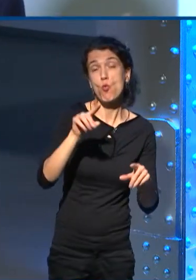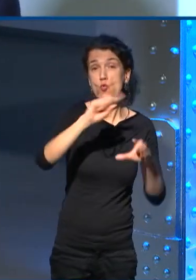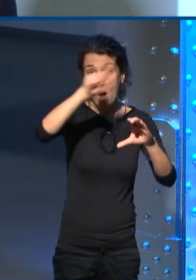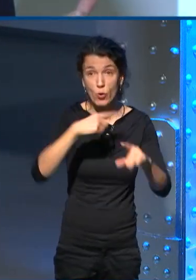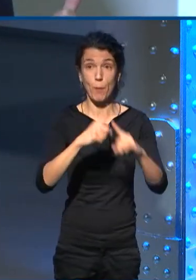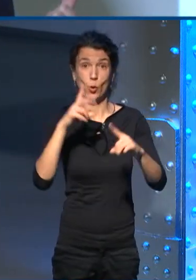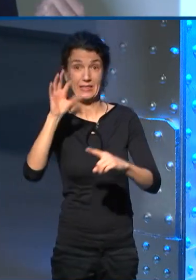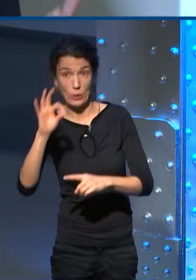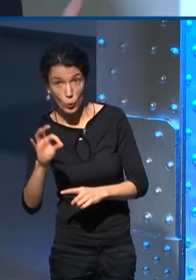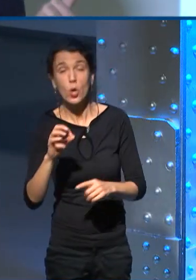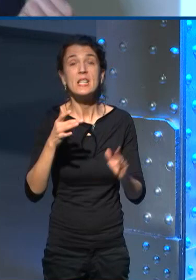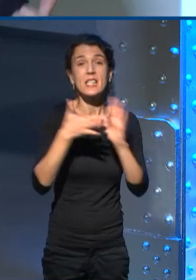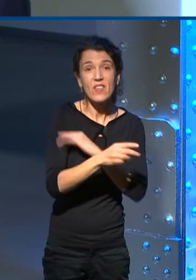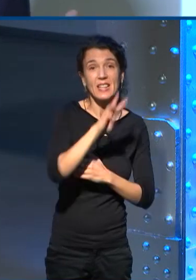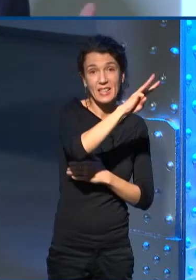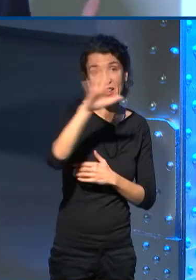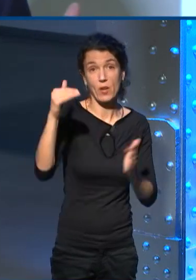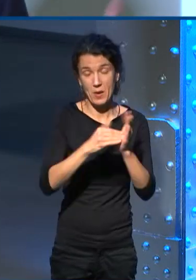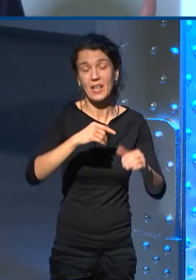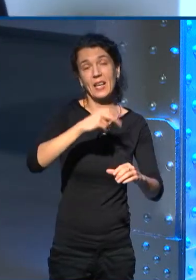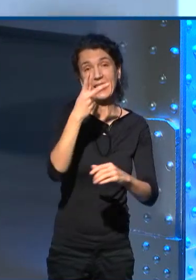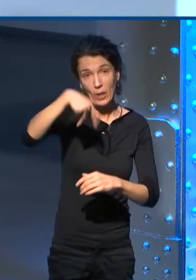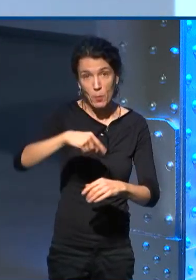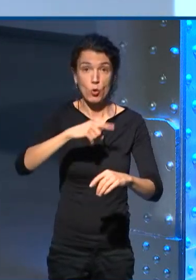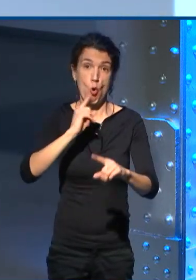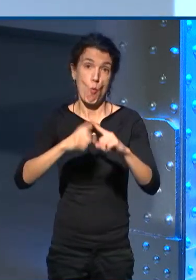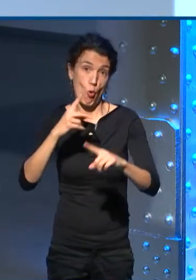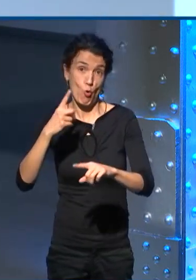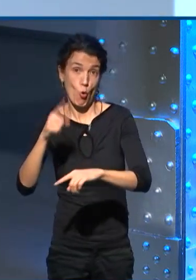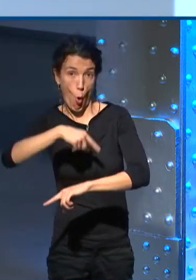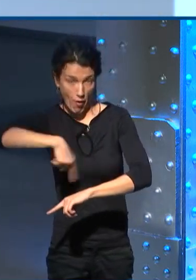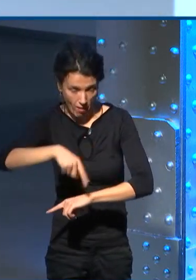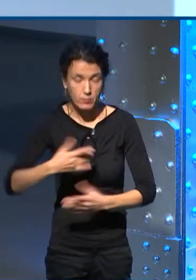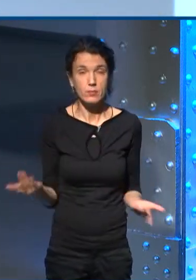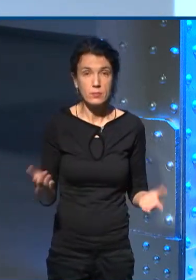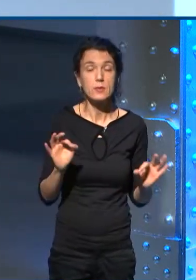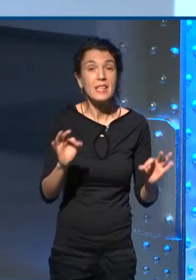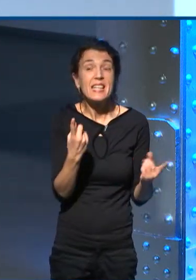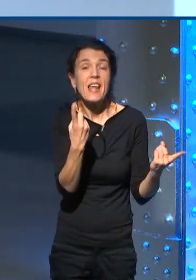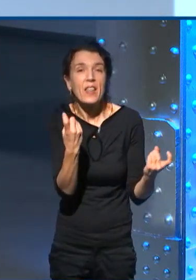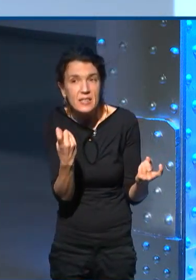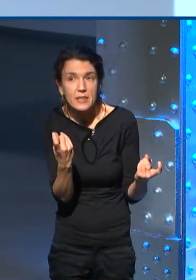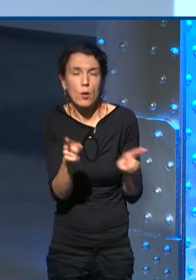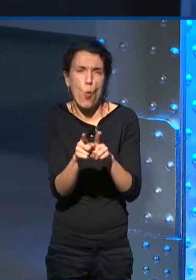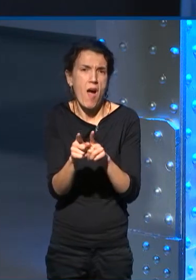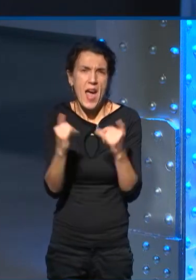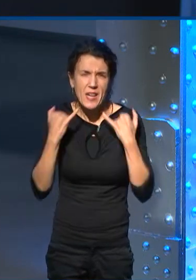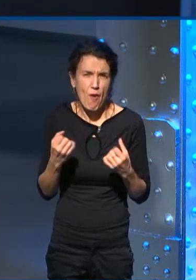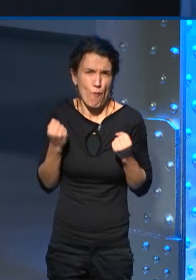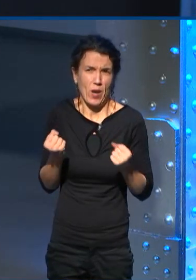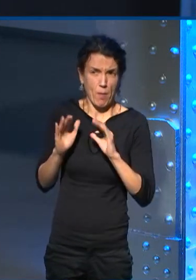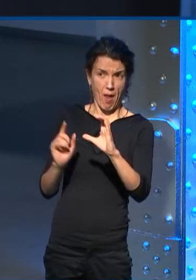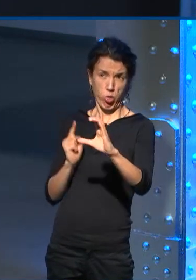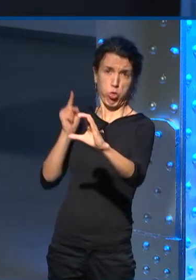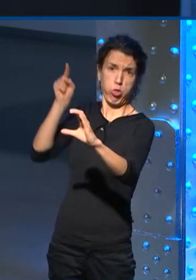estamos hablando de 35.000 kilómetros por hora. Los radares de la M30 locos, evidentemente. Es decir, hace falta una energía muy grande para